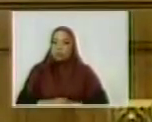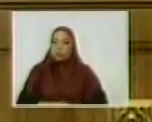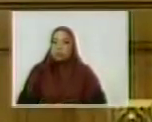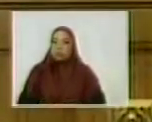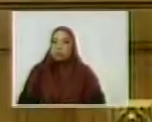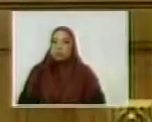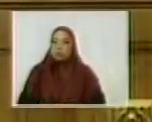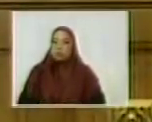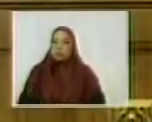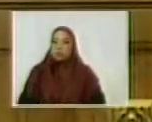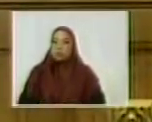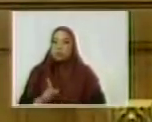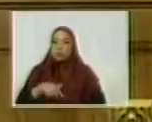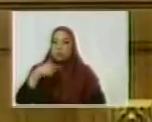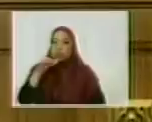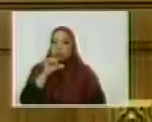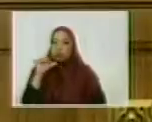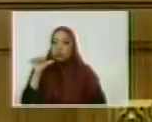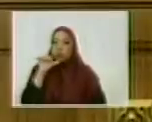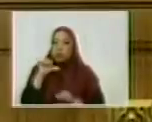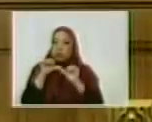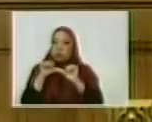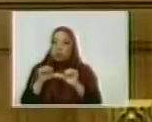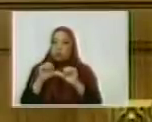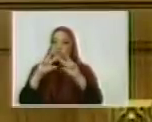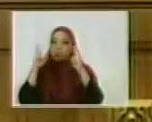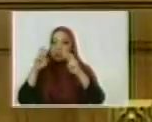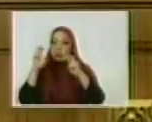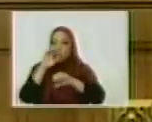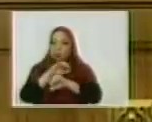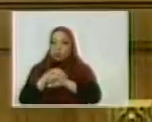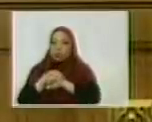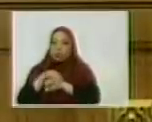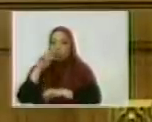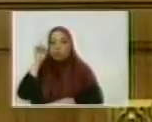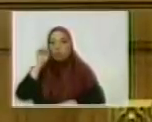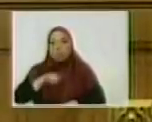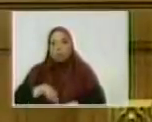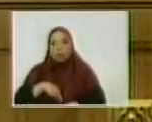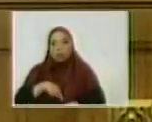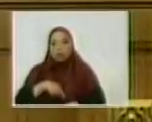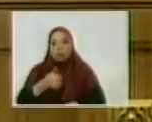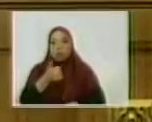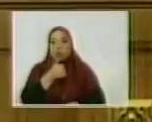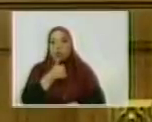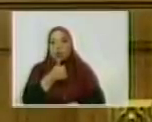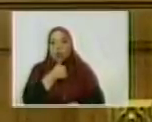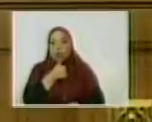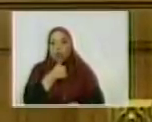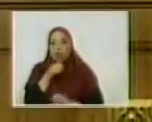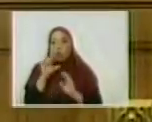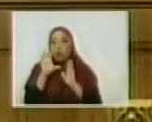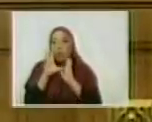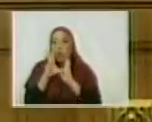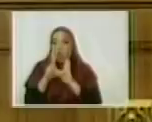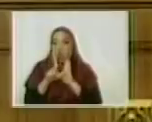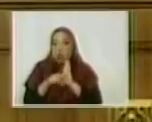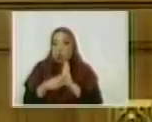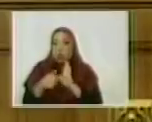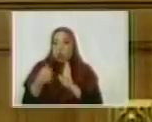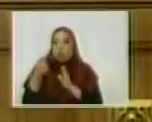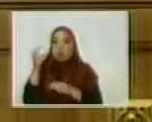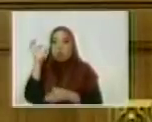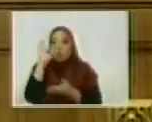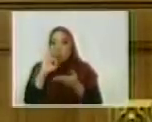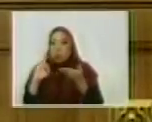de la siguiente manera. En este tipo penal incurrirá también quien extraiga del territorio nacional